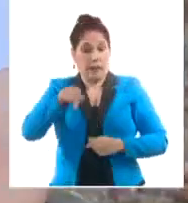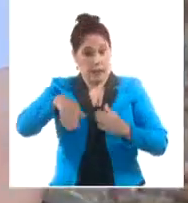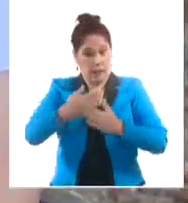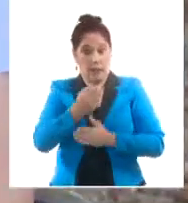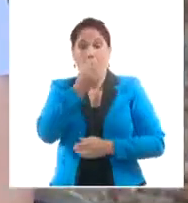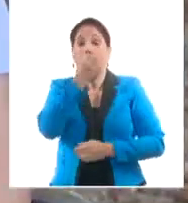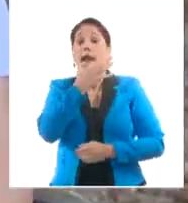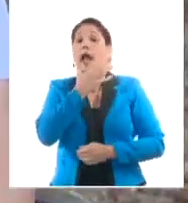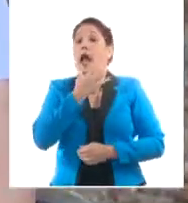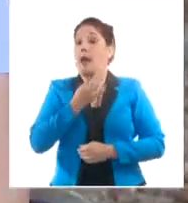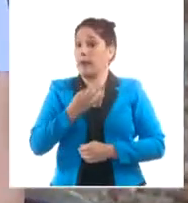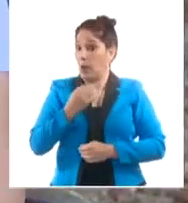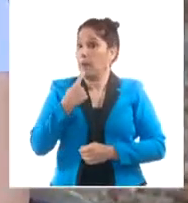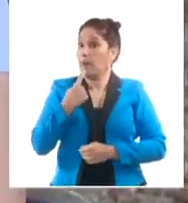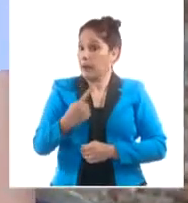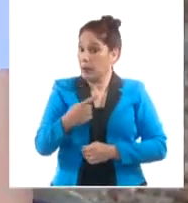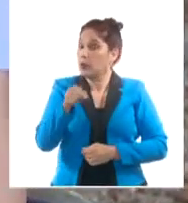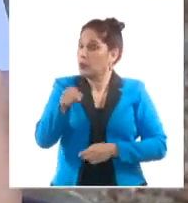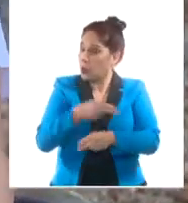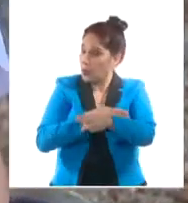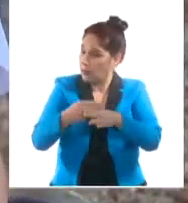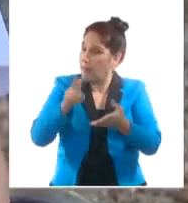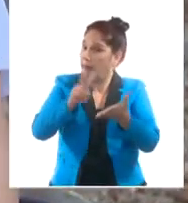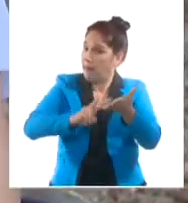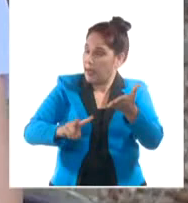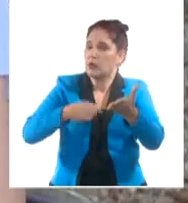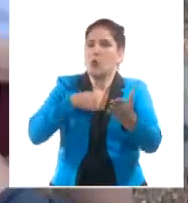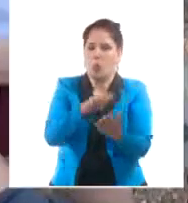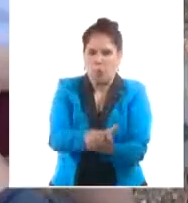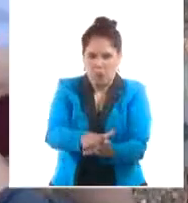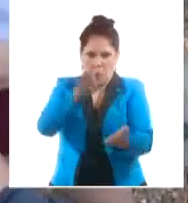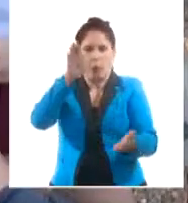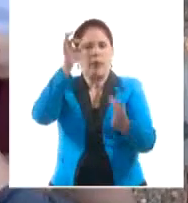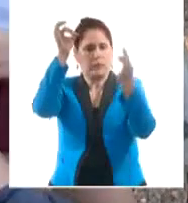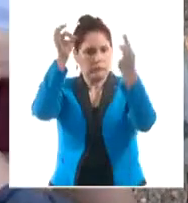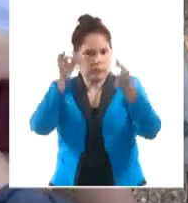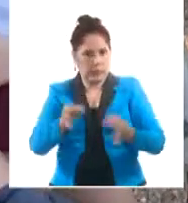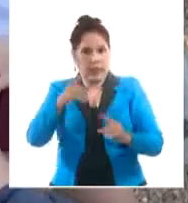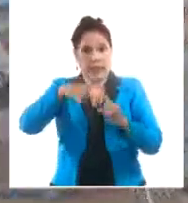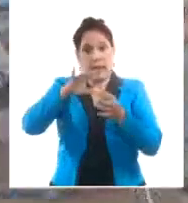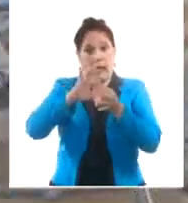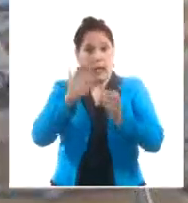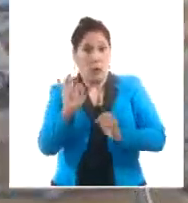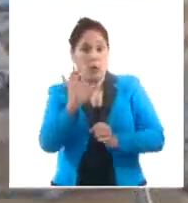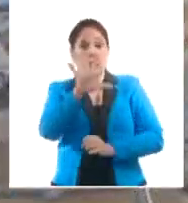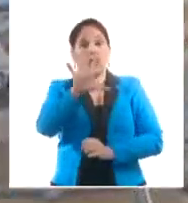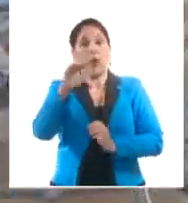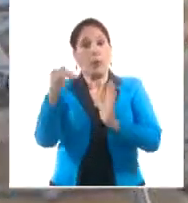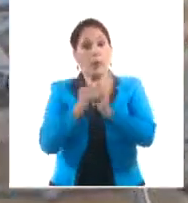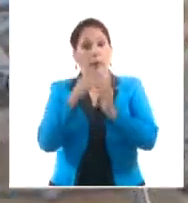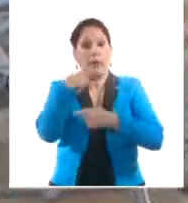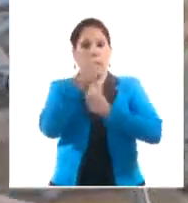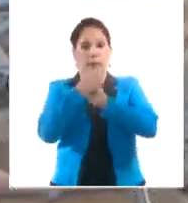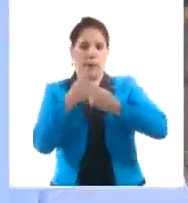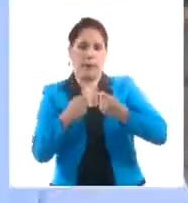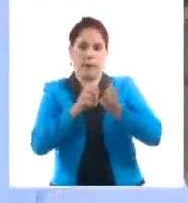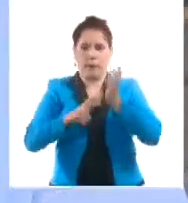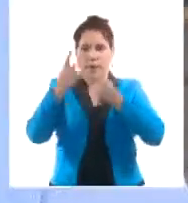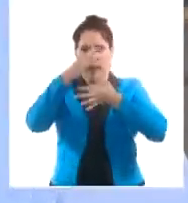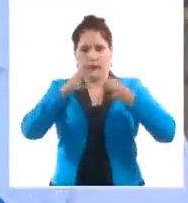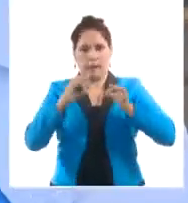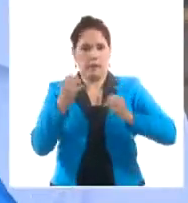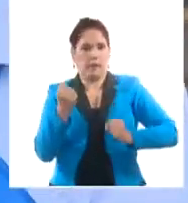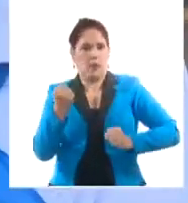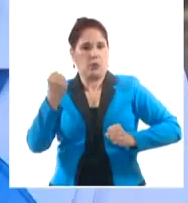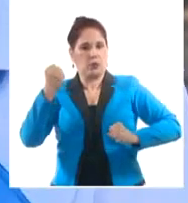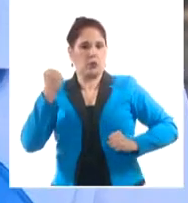Ramiro me dijo que leyera un libro sobre la historia y yo prometo que lo haré. Tiago estuvo entre los más de 5.000 pioneros en la provincia de Artemisa que